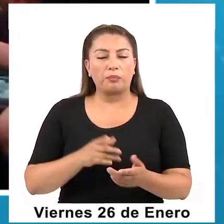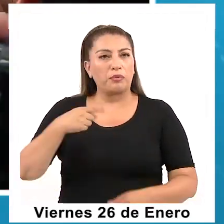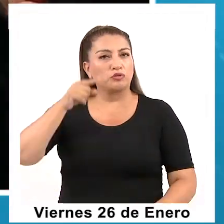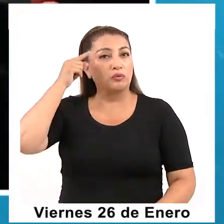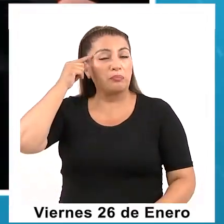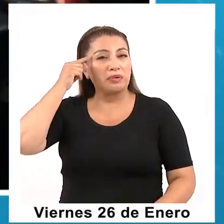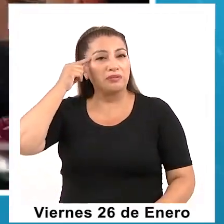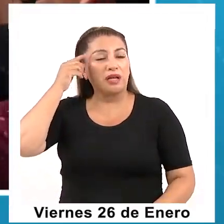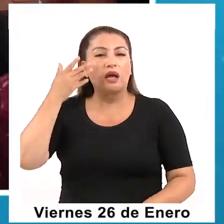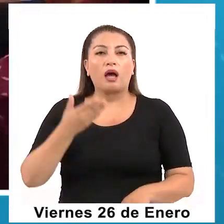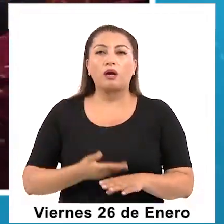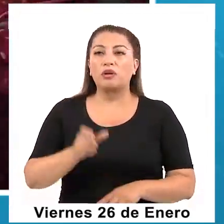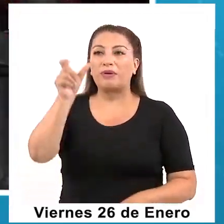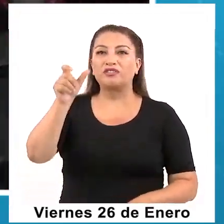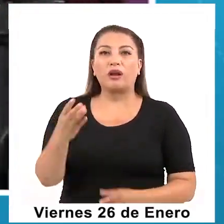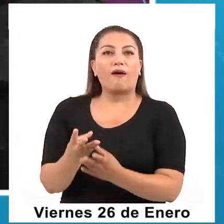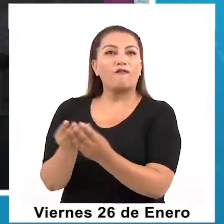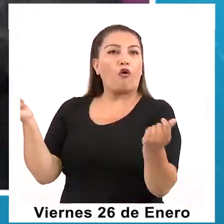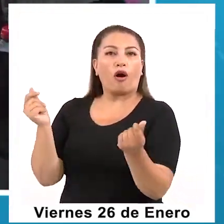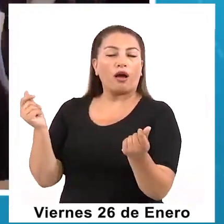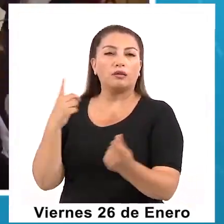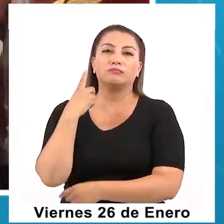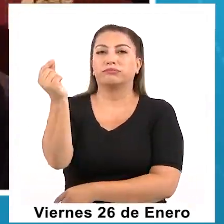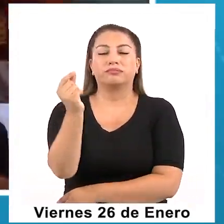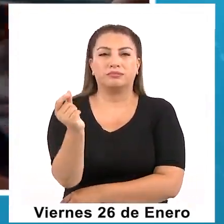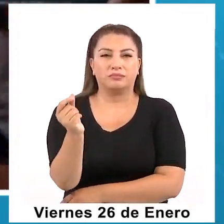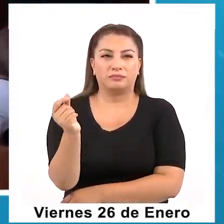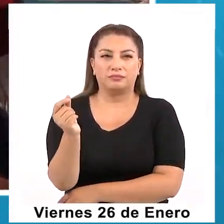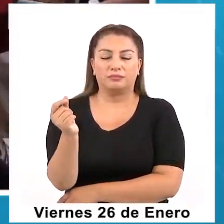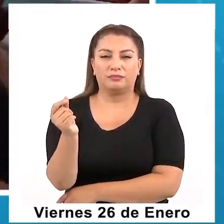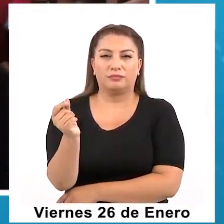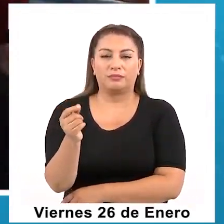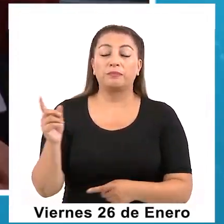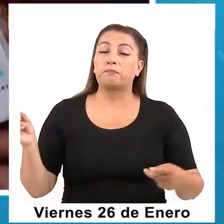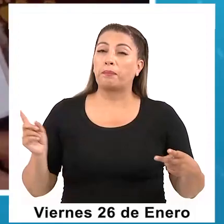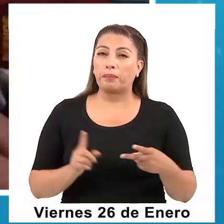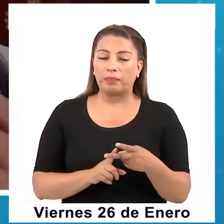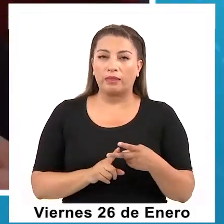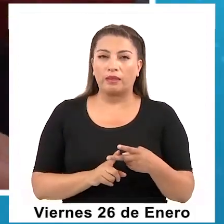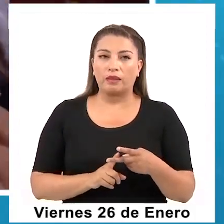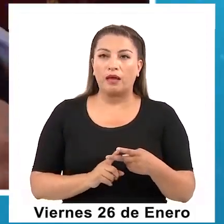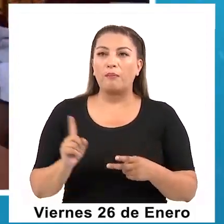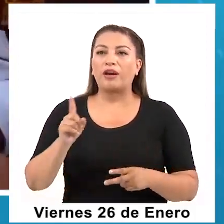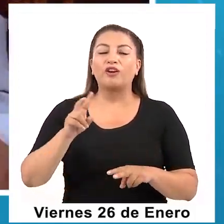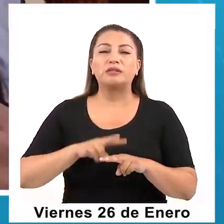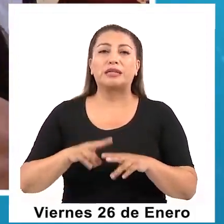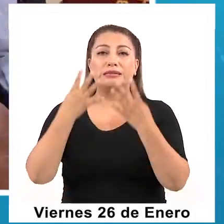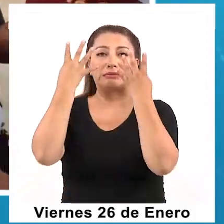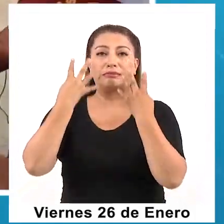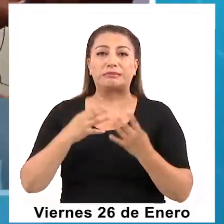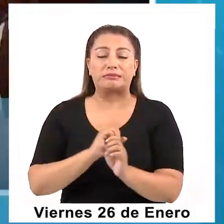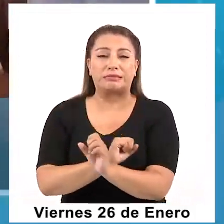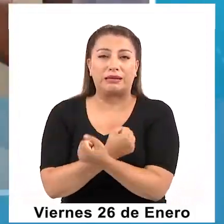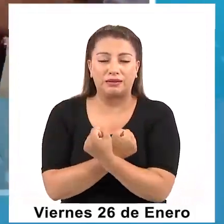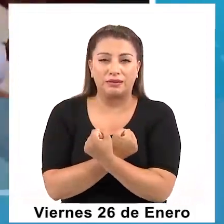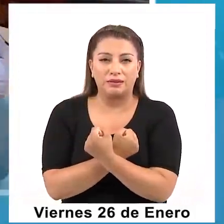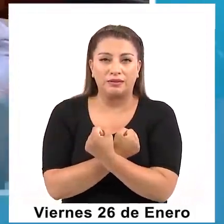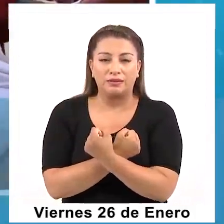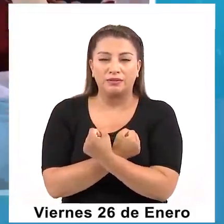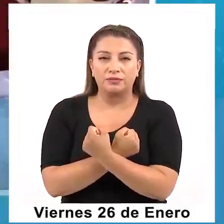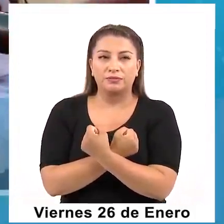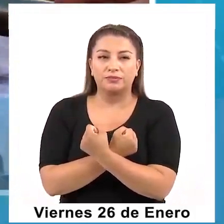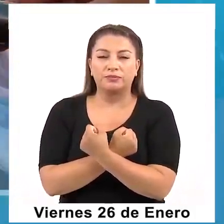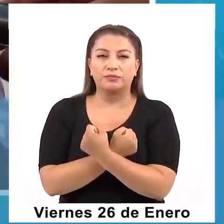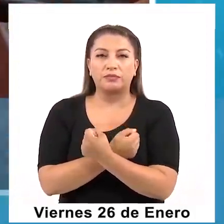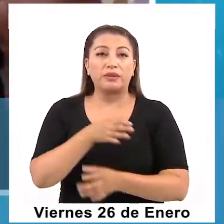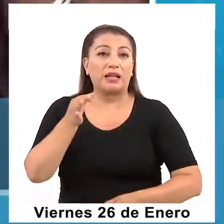pensar que va a haber una fuga por parte de la persona en el fondo que está siendo investigada para evadir el efecto en el fondo